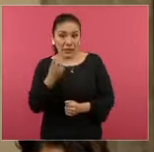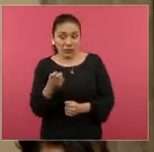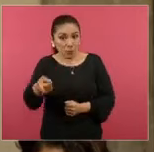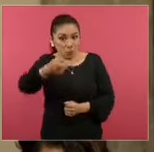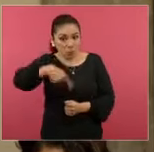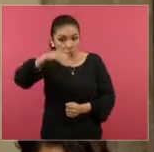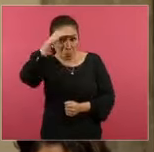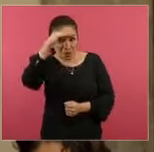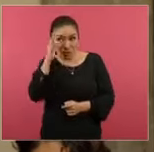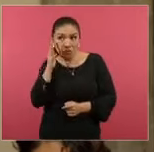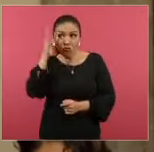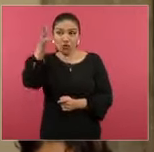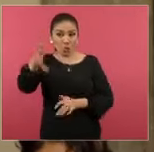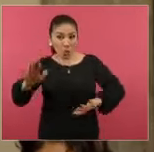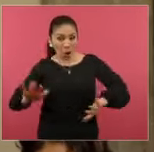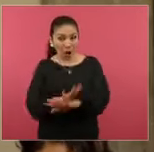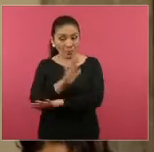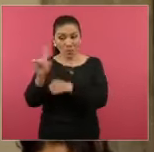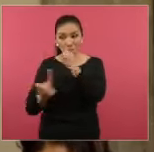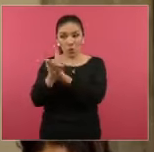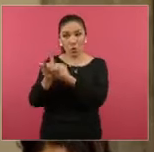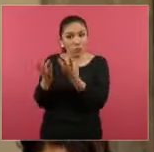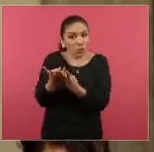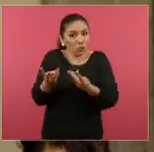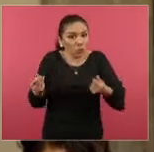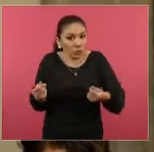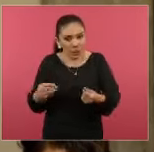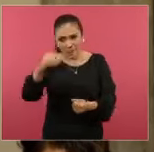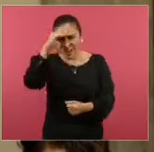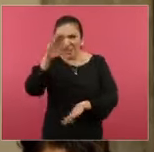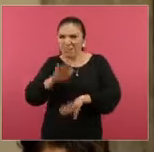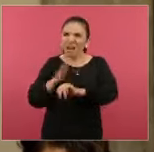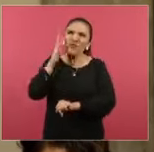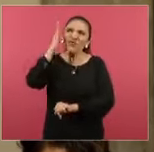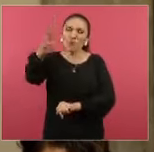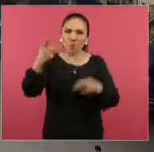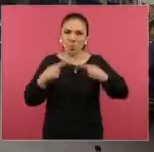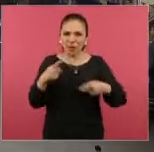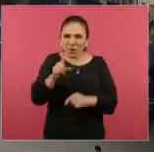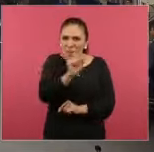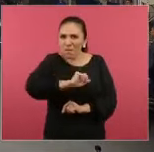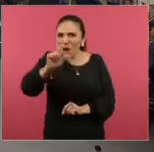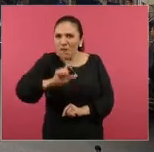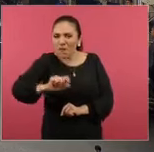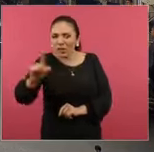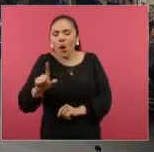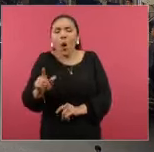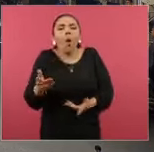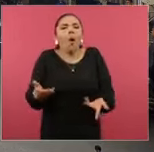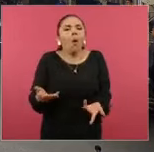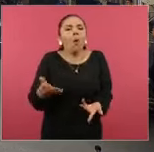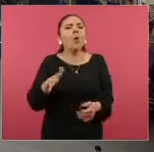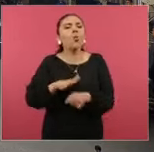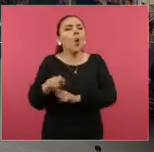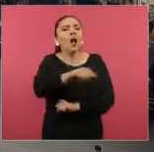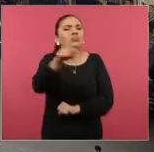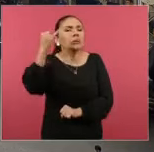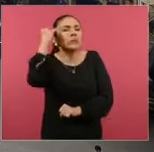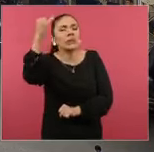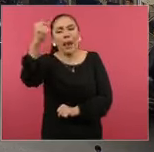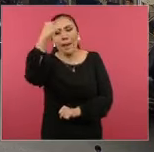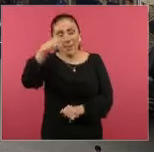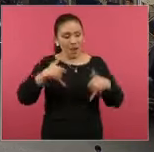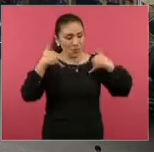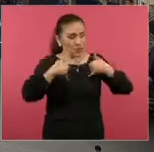planea solucionar todo esto? ¿Pensamos tener más profesionistas a futuro? ¿O cuál es la idea de los jóvenes